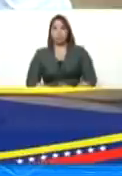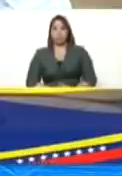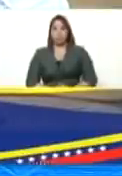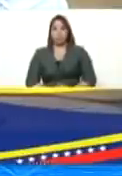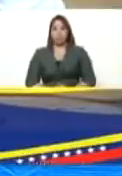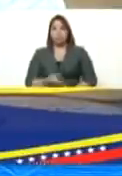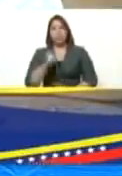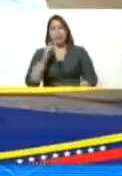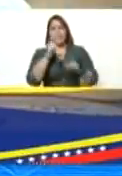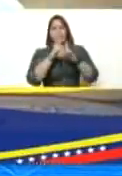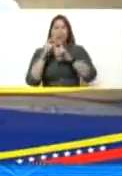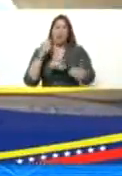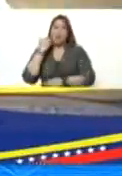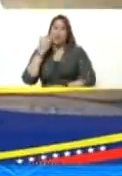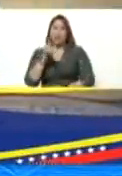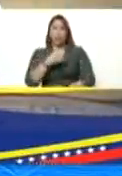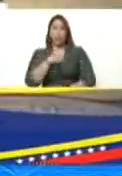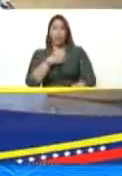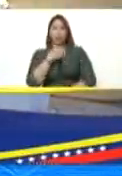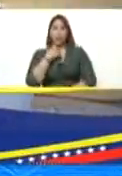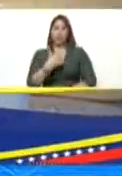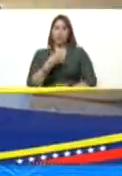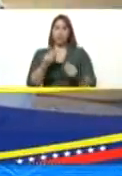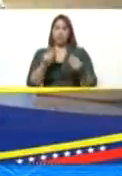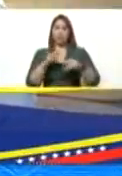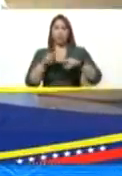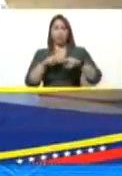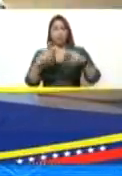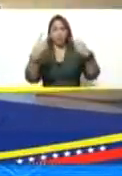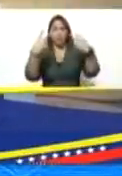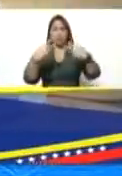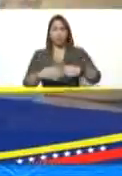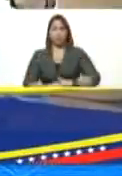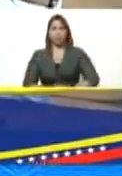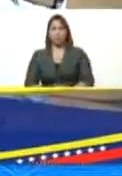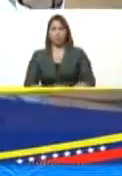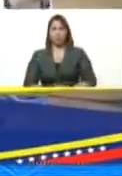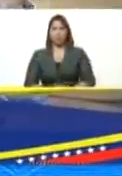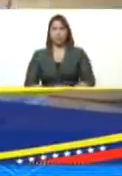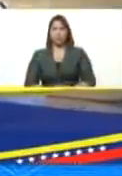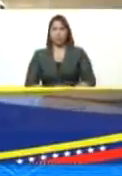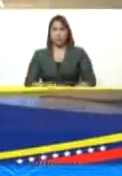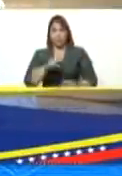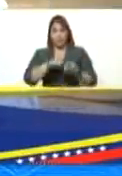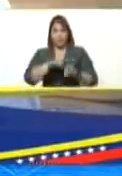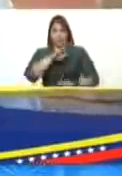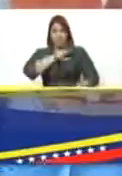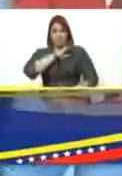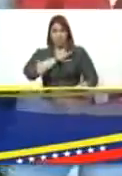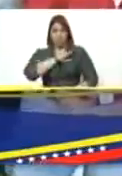Hay unas palabras feas, pero no las puedo decir porque hay muchos niños que nos ven. Y Silvia se pone brava conmigo.